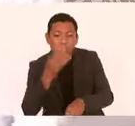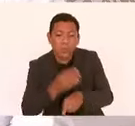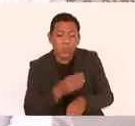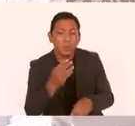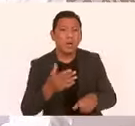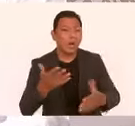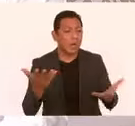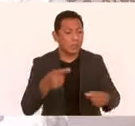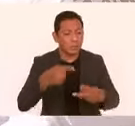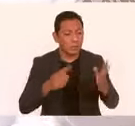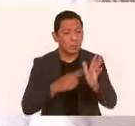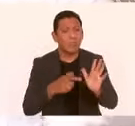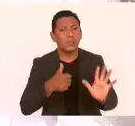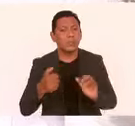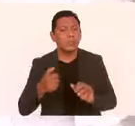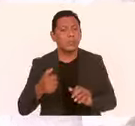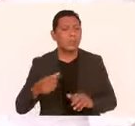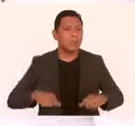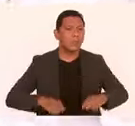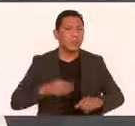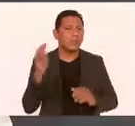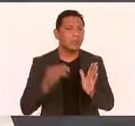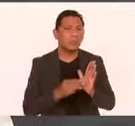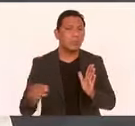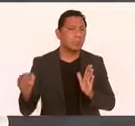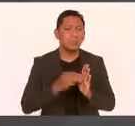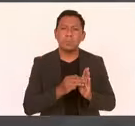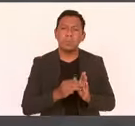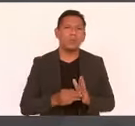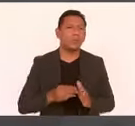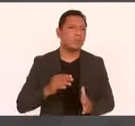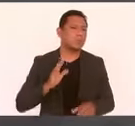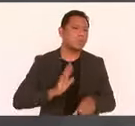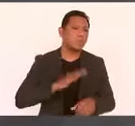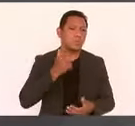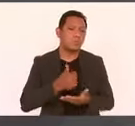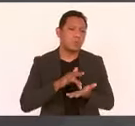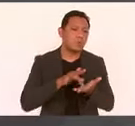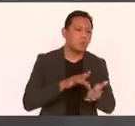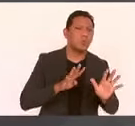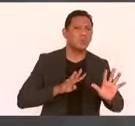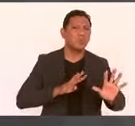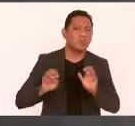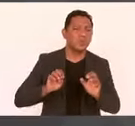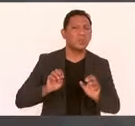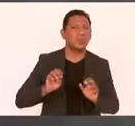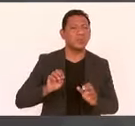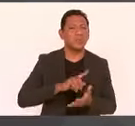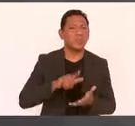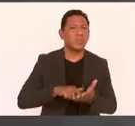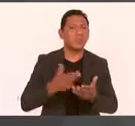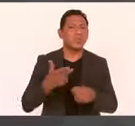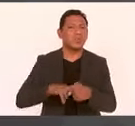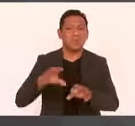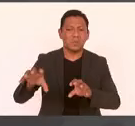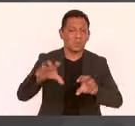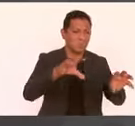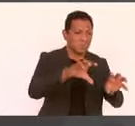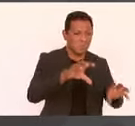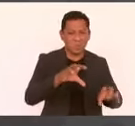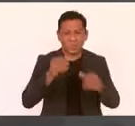1.600 acciones por más de 3 mil millones de pesos. De alrededor de más de 900 unidades médicas se han